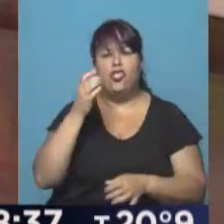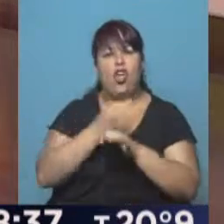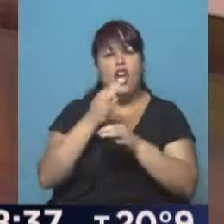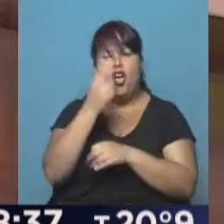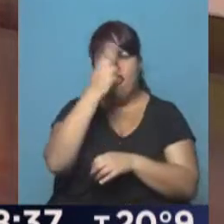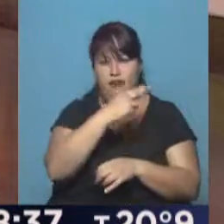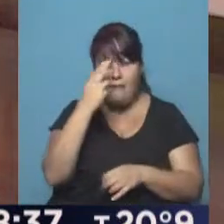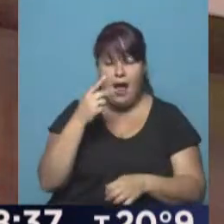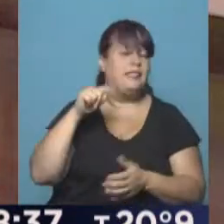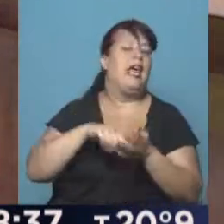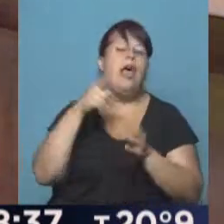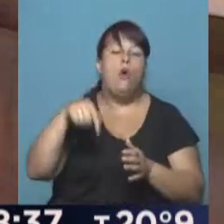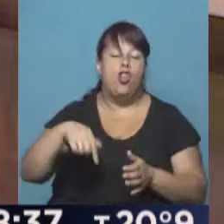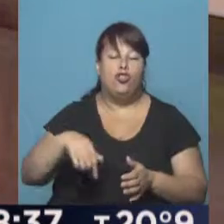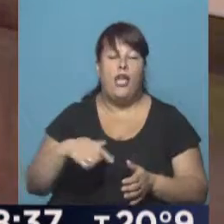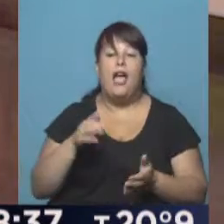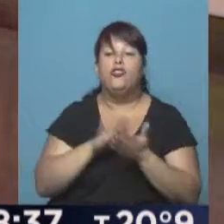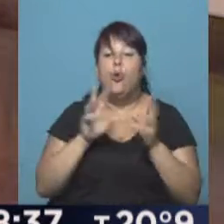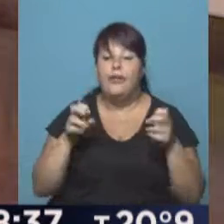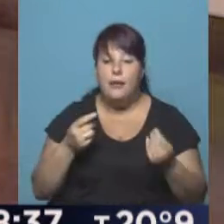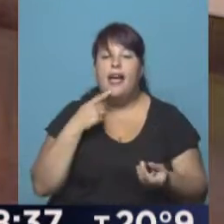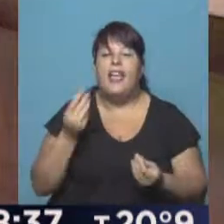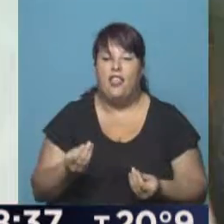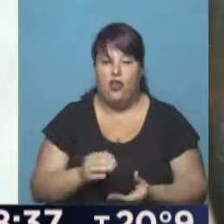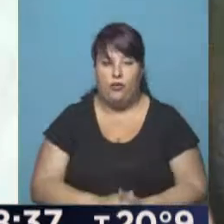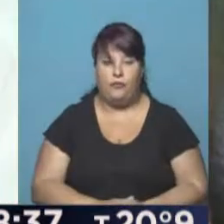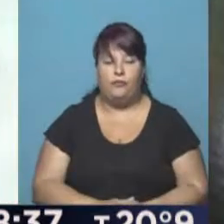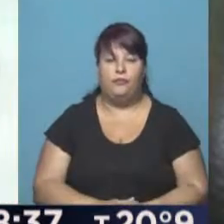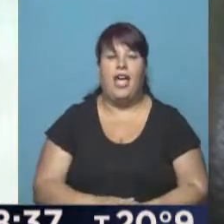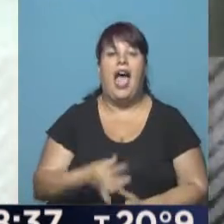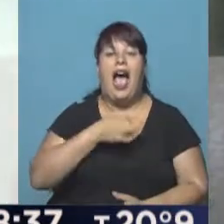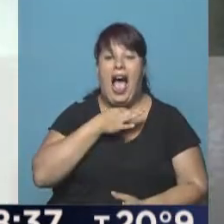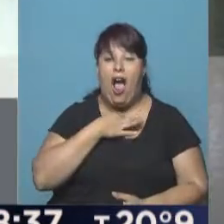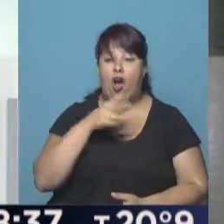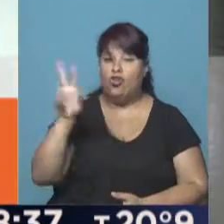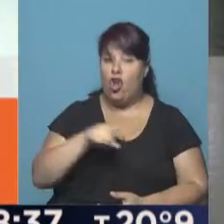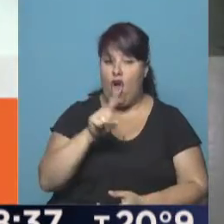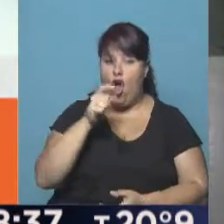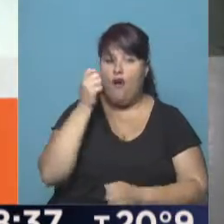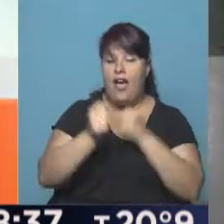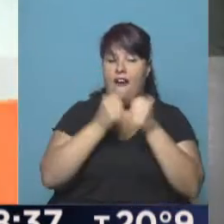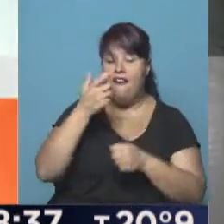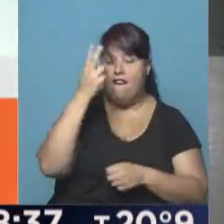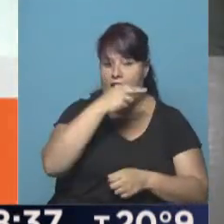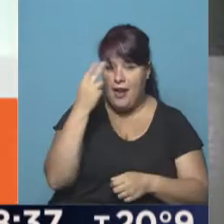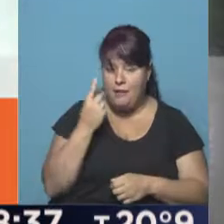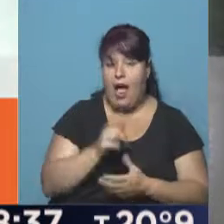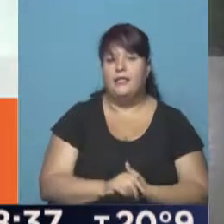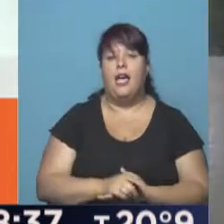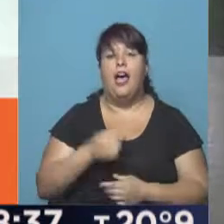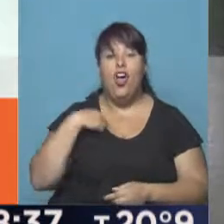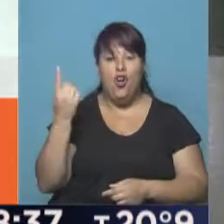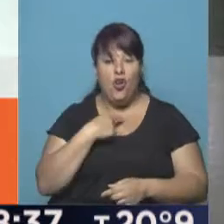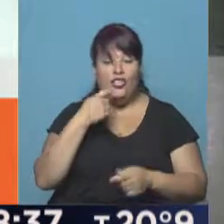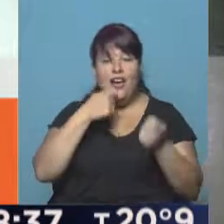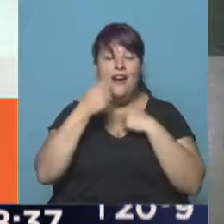farmacéuticos de la ciudad de buenos aires sobre esta cuestión dijo de agosto que nos están cobrando las farmacias los proveedores nuestro